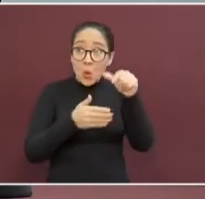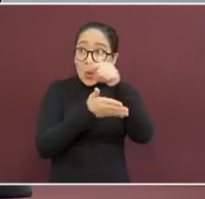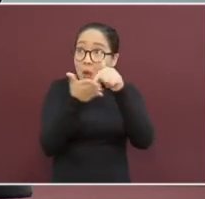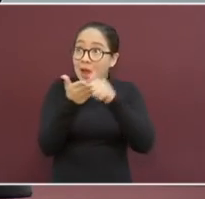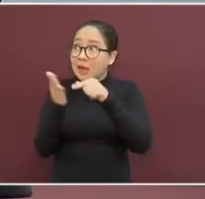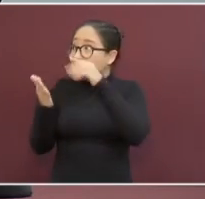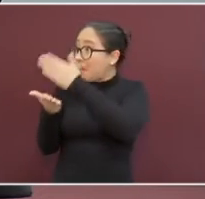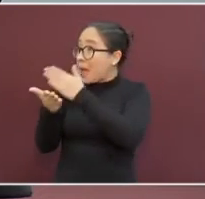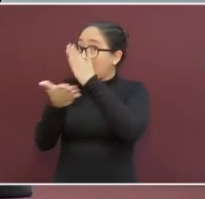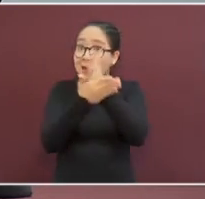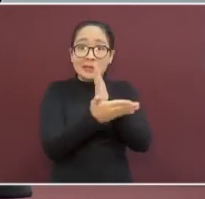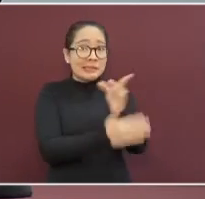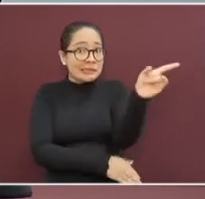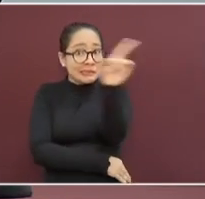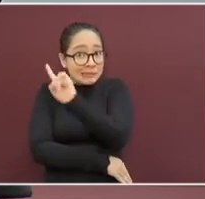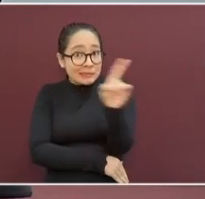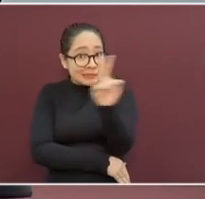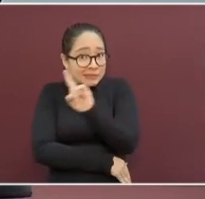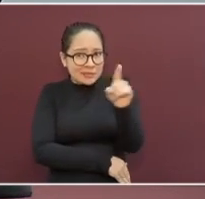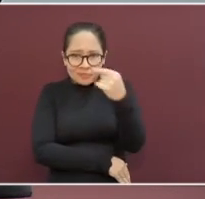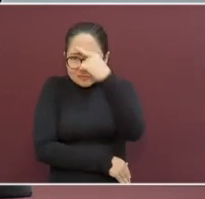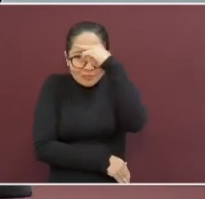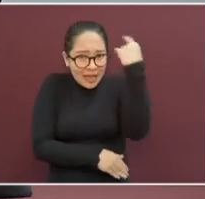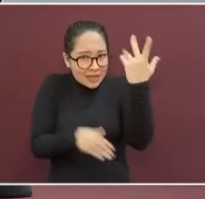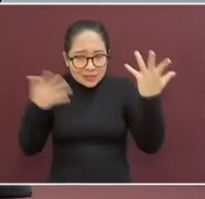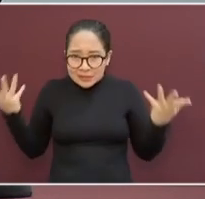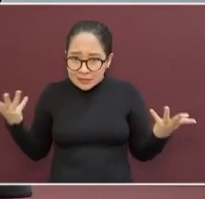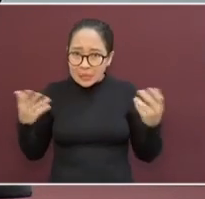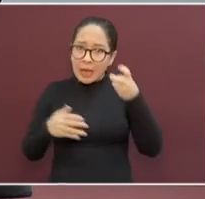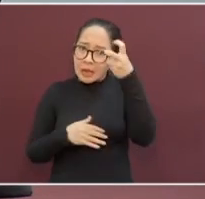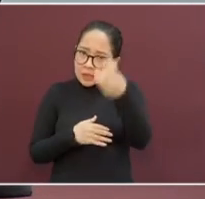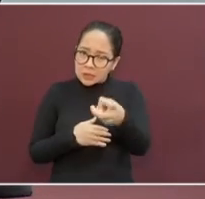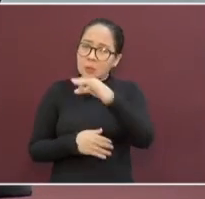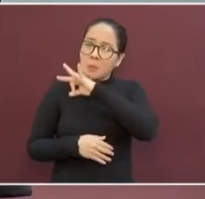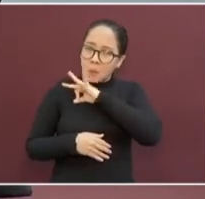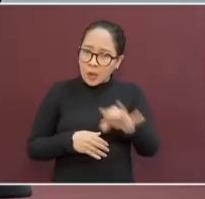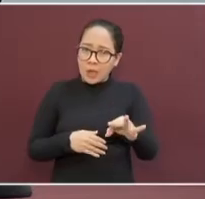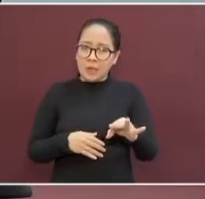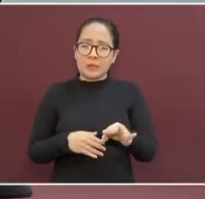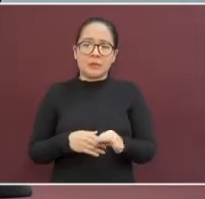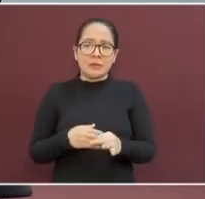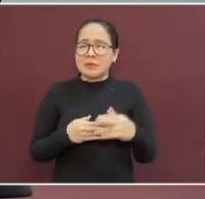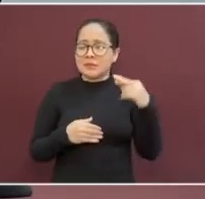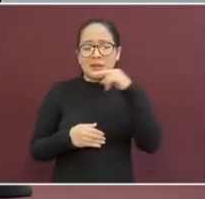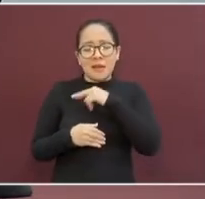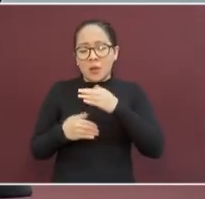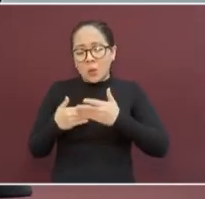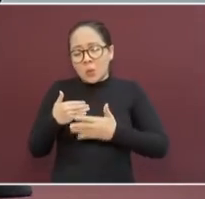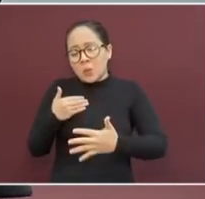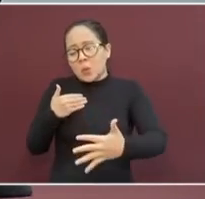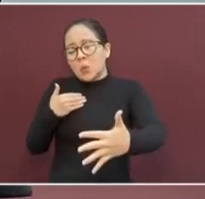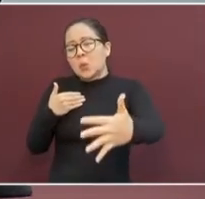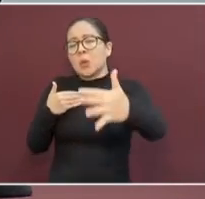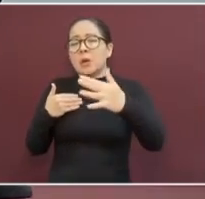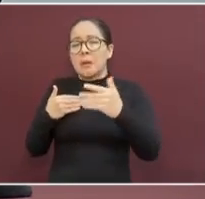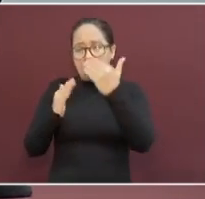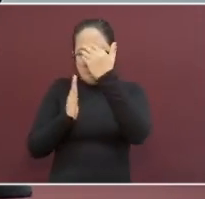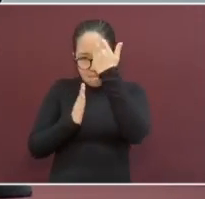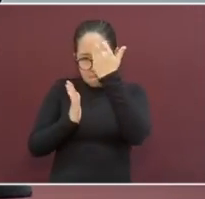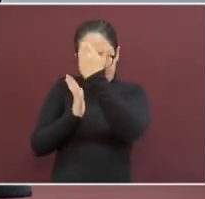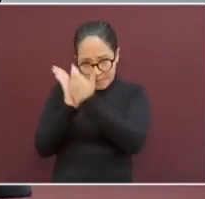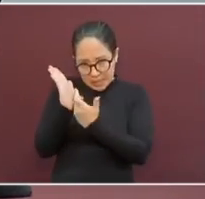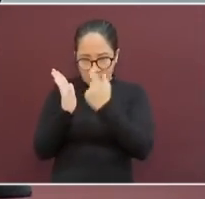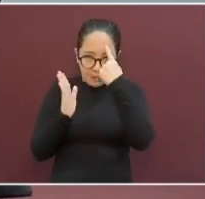medidas tan fáciles pueden lograr que esto termine en un menor tiempo